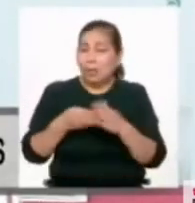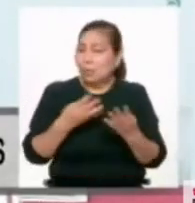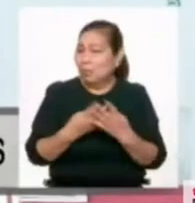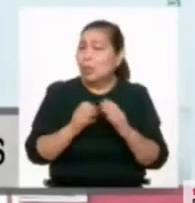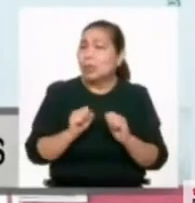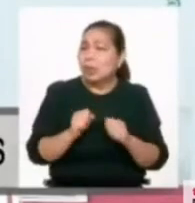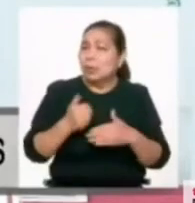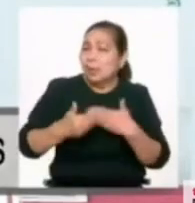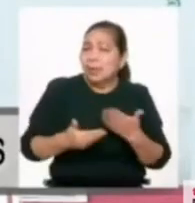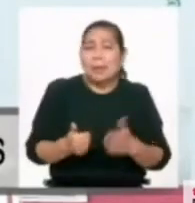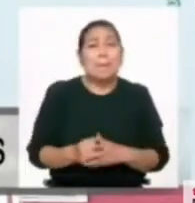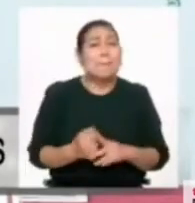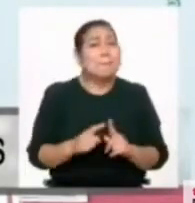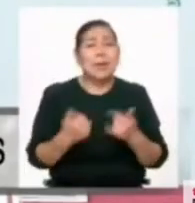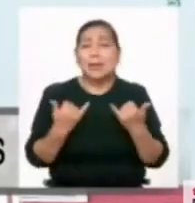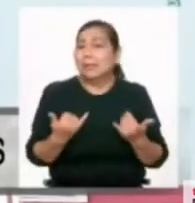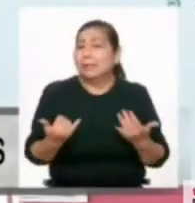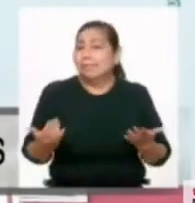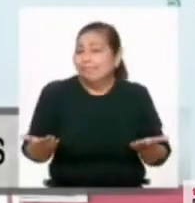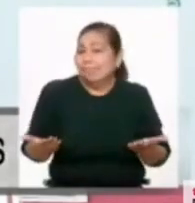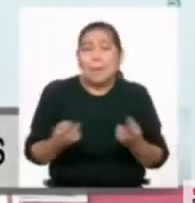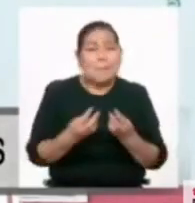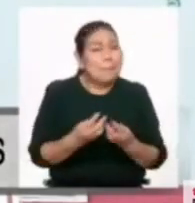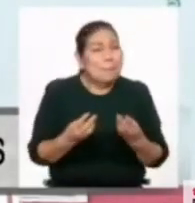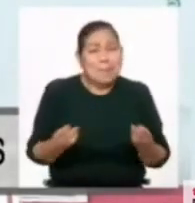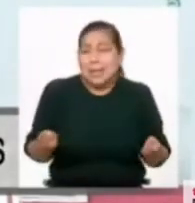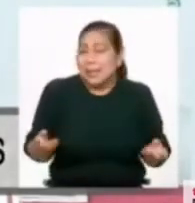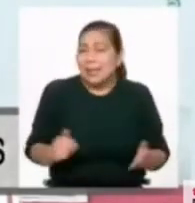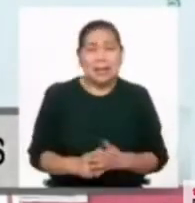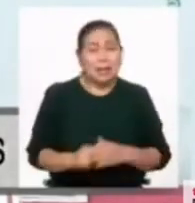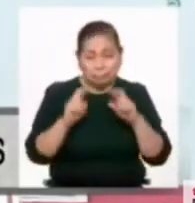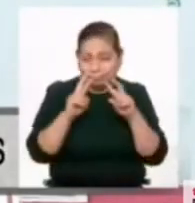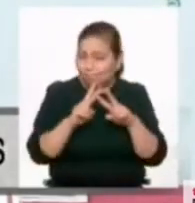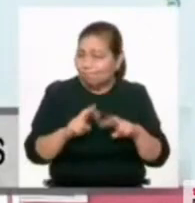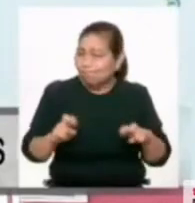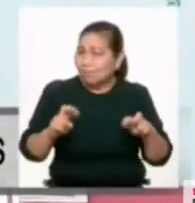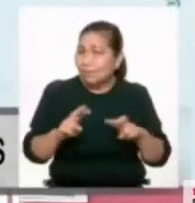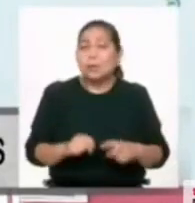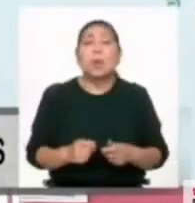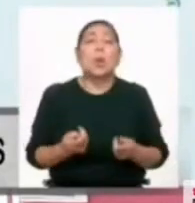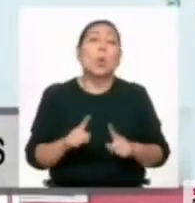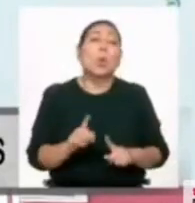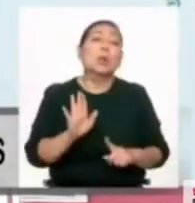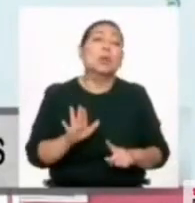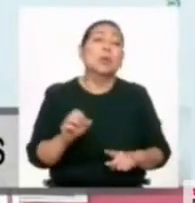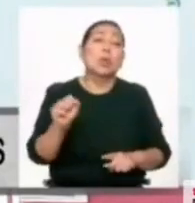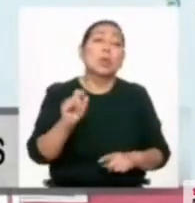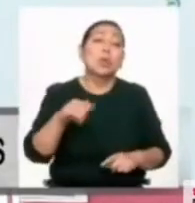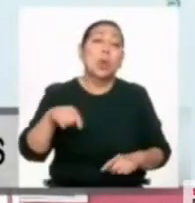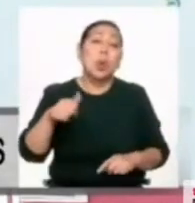mundo, se produce esos hechos y eso es materia de investigación. En cuanto a